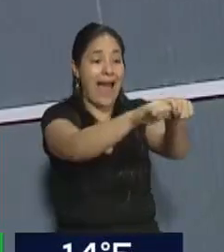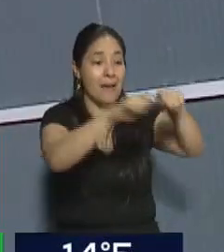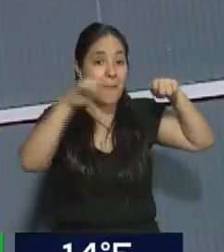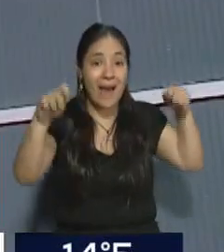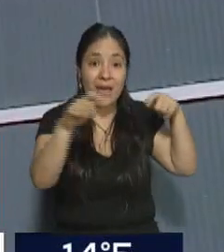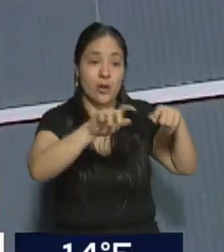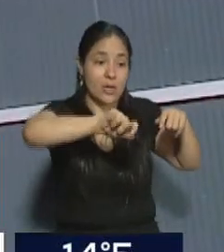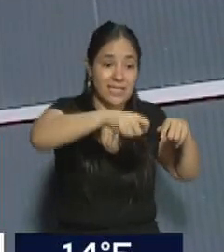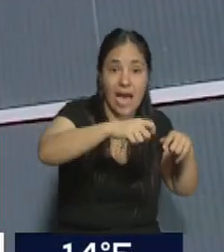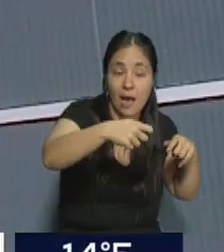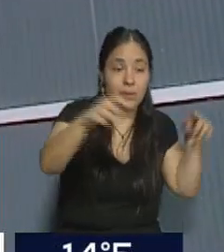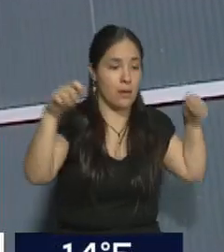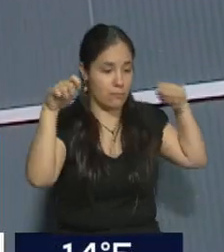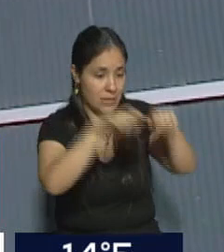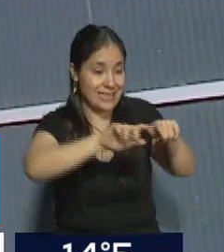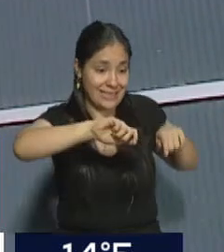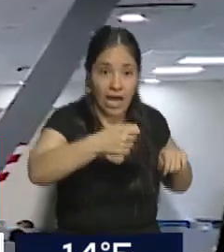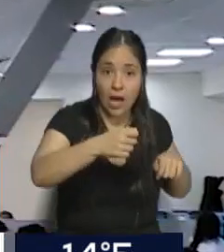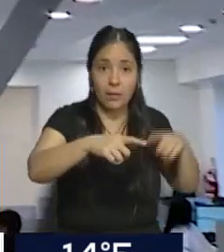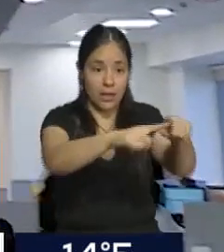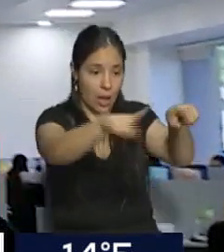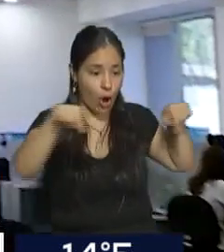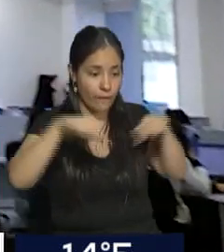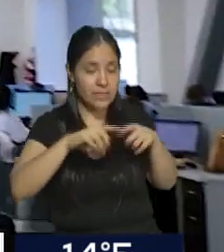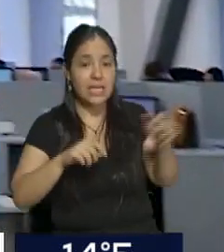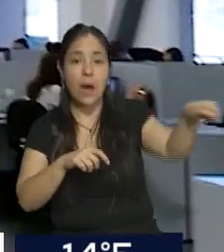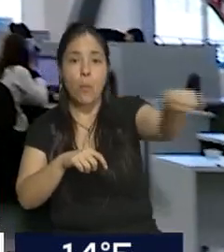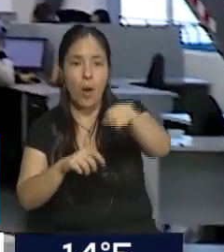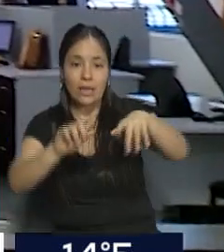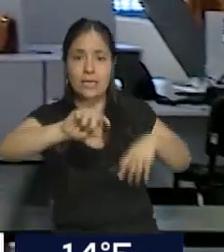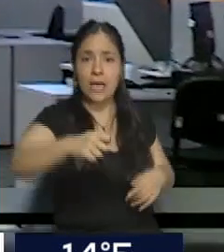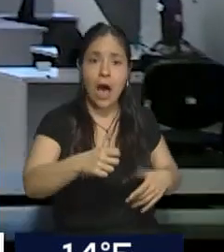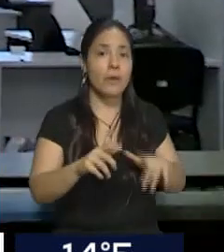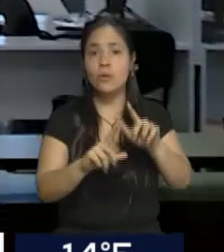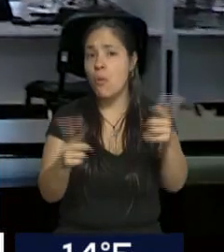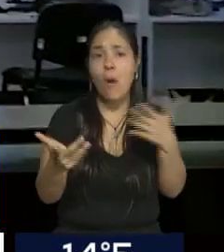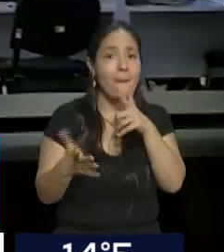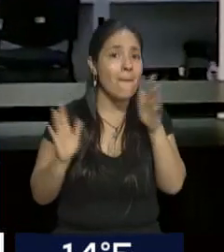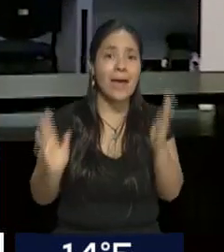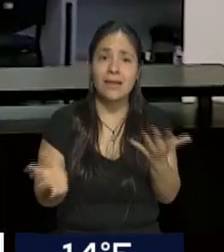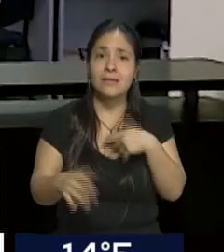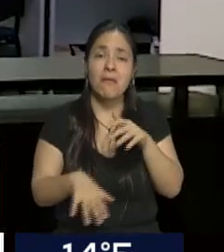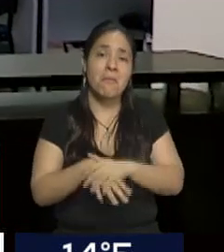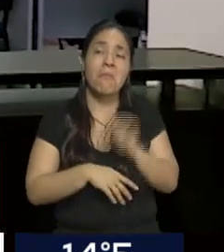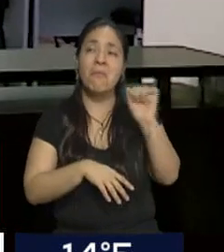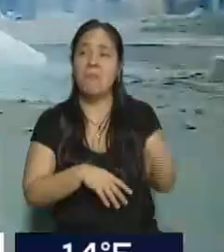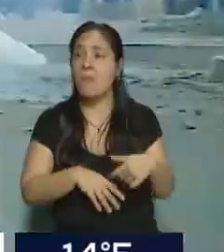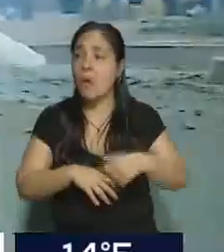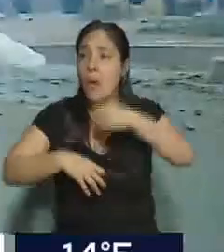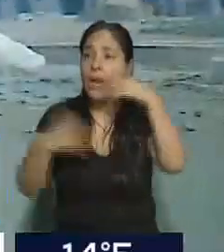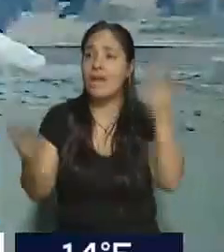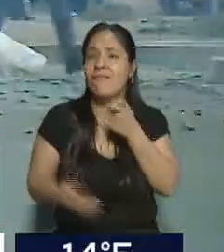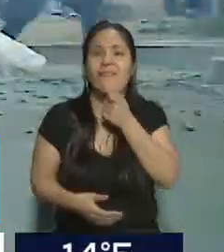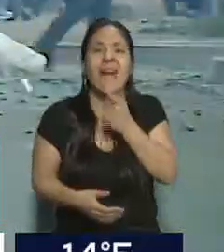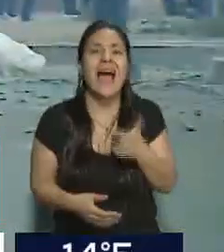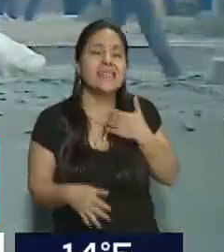por esa negligencia de no cumplir con esas mínimas normas de seguridad de aquí en adelante qué se va a detectar qué se busca detectar con